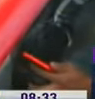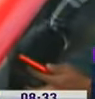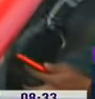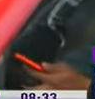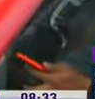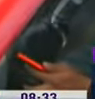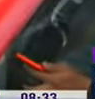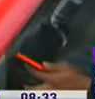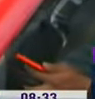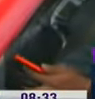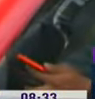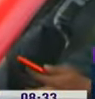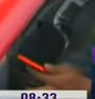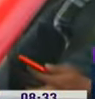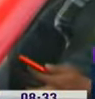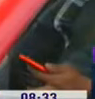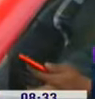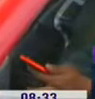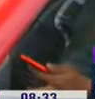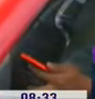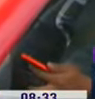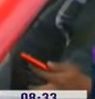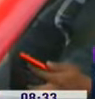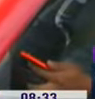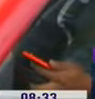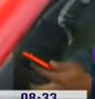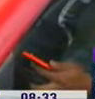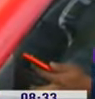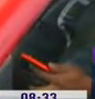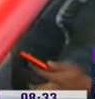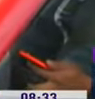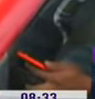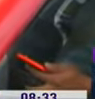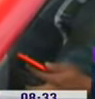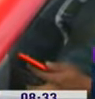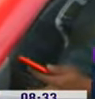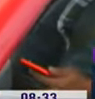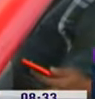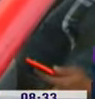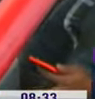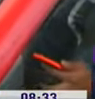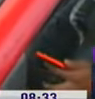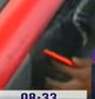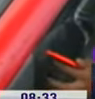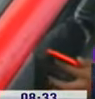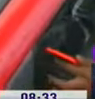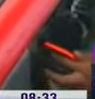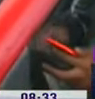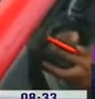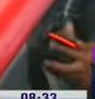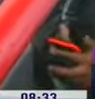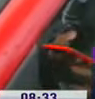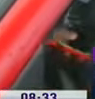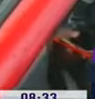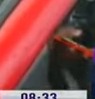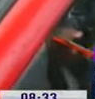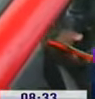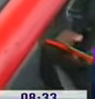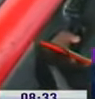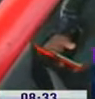edad de Cristo, esa es la edad que me tengo que estar cuidando. Ya le clavaron. En la cruz, digo. Todavía no. No, la